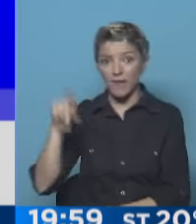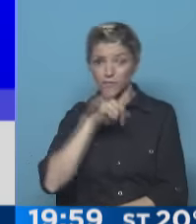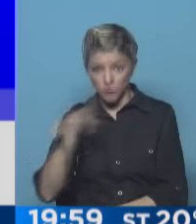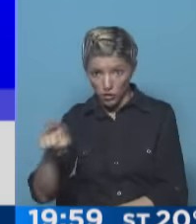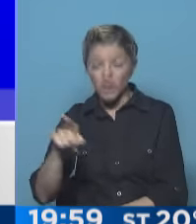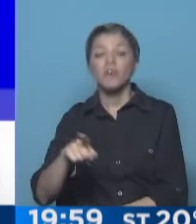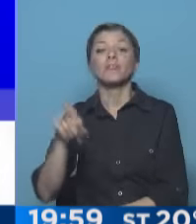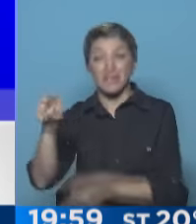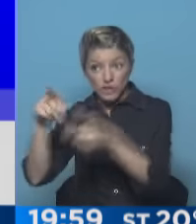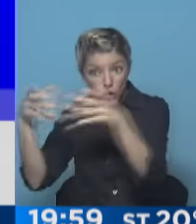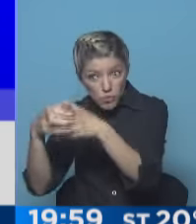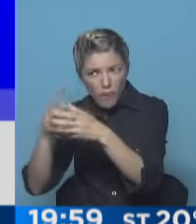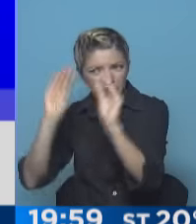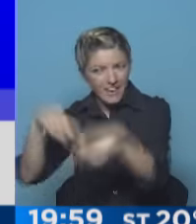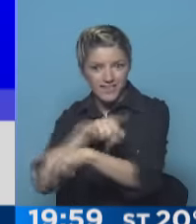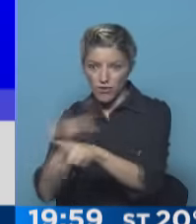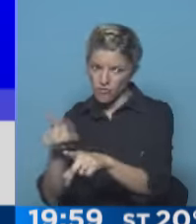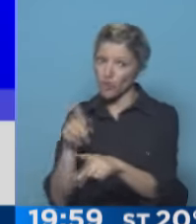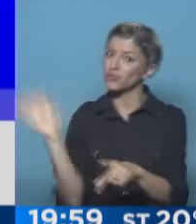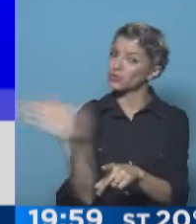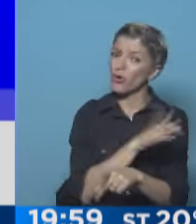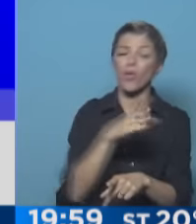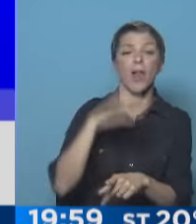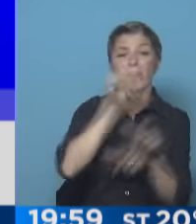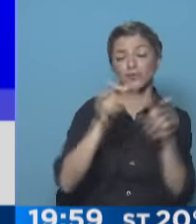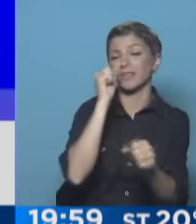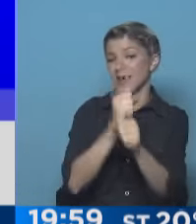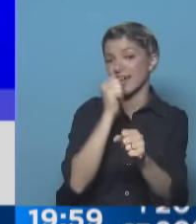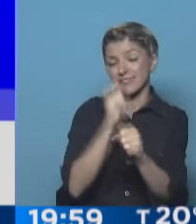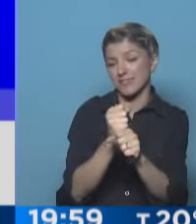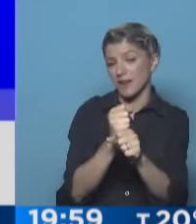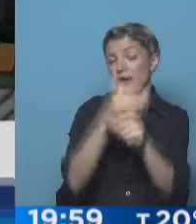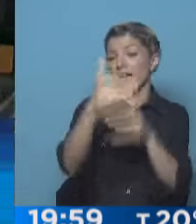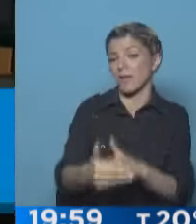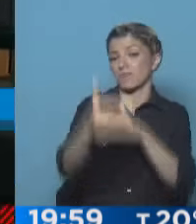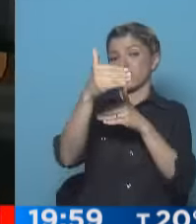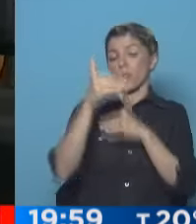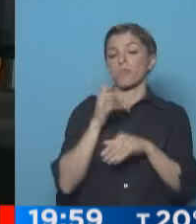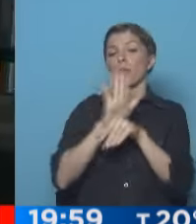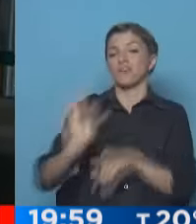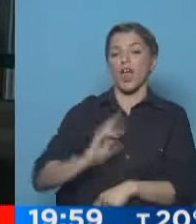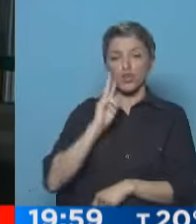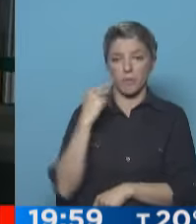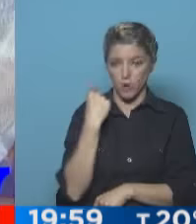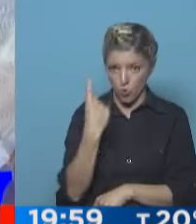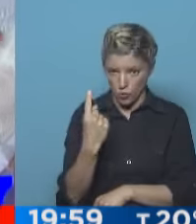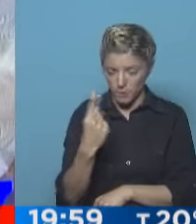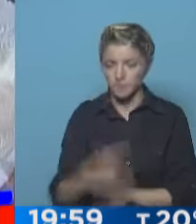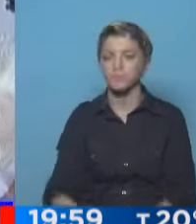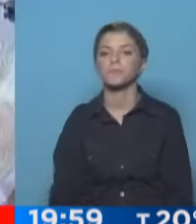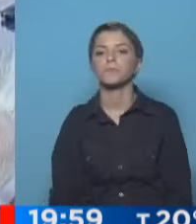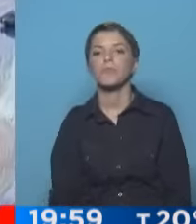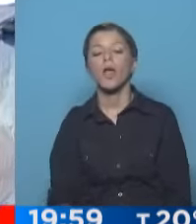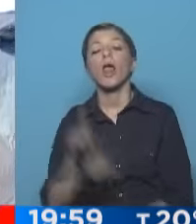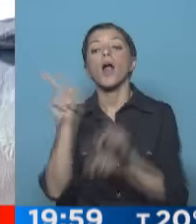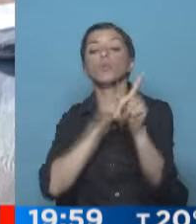millones de argentinos que irían para atrás hasta el año 2001 quemos compartir declaraciones que ha advertido en las últimas horas y está generando